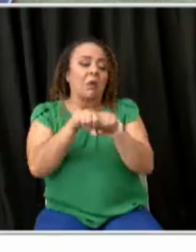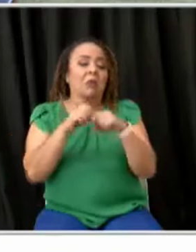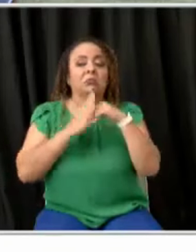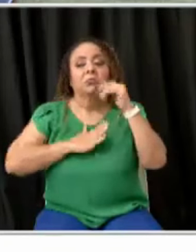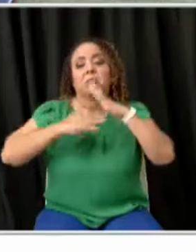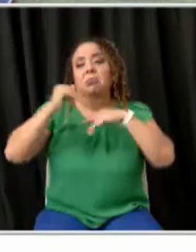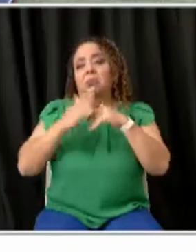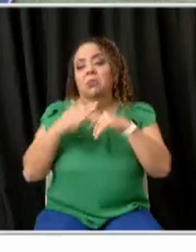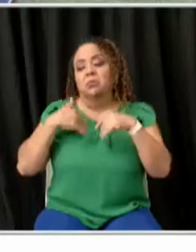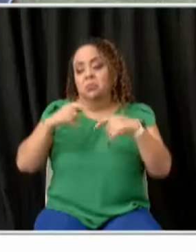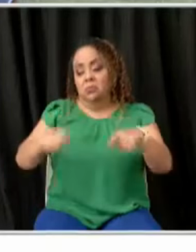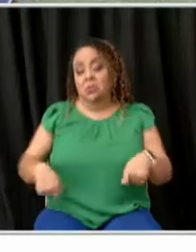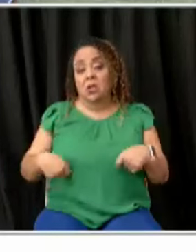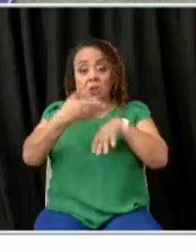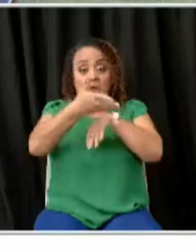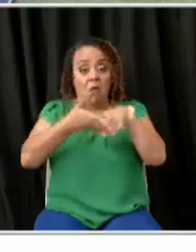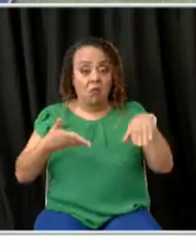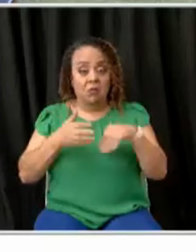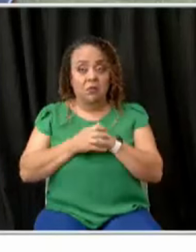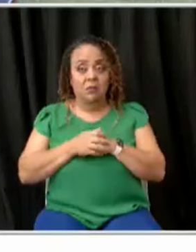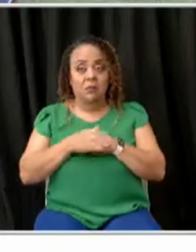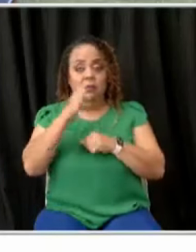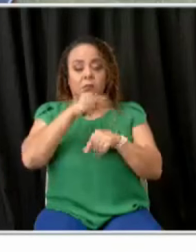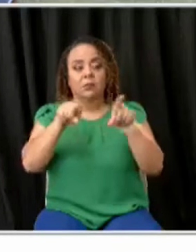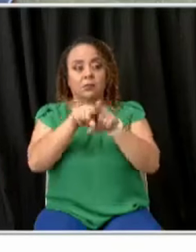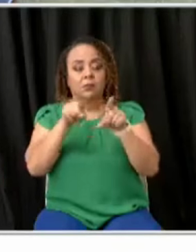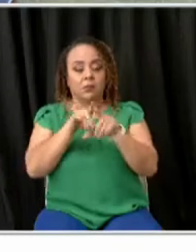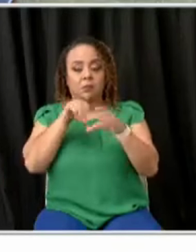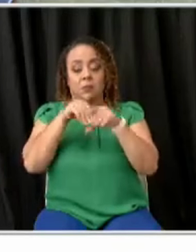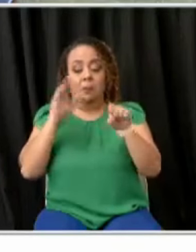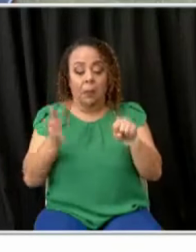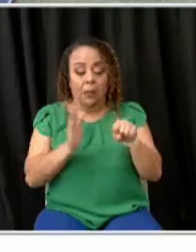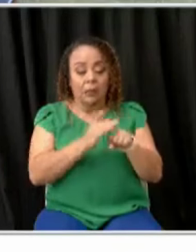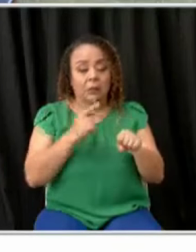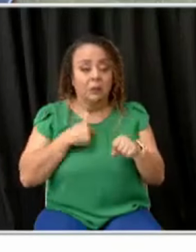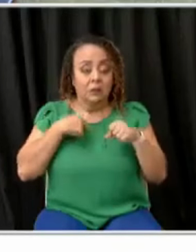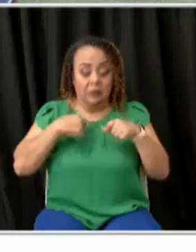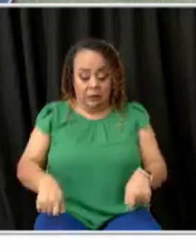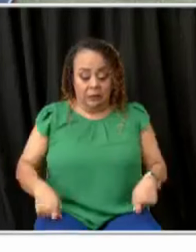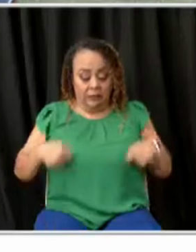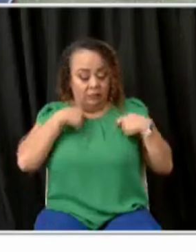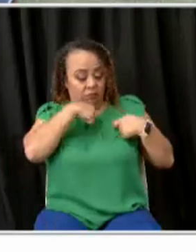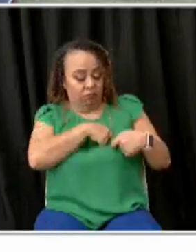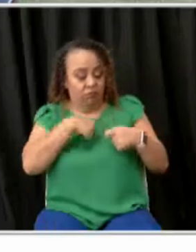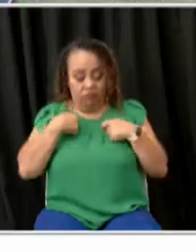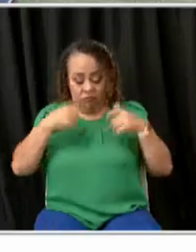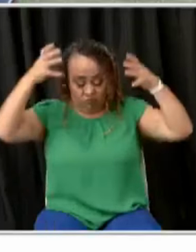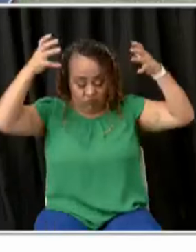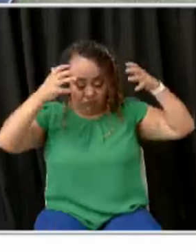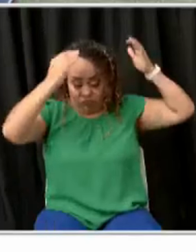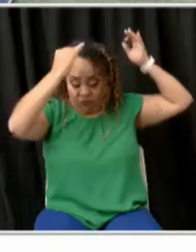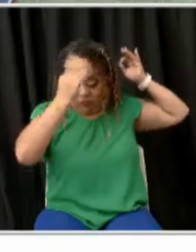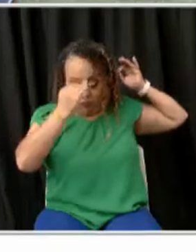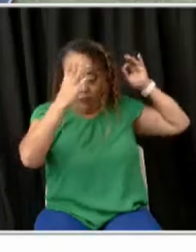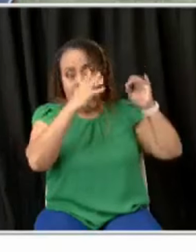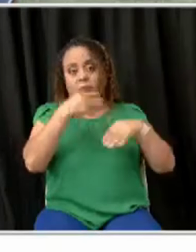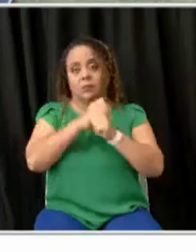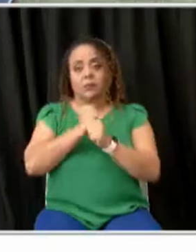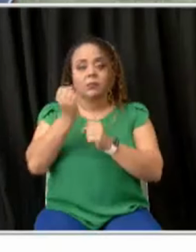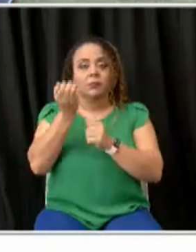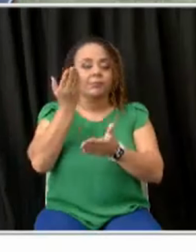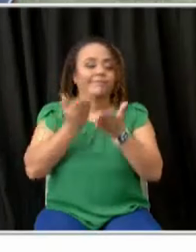donde estoy con pantalón corto, o estar metido en un piñal, donde estoy con un kimono, con un sombrerote y haciendo